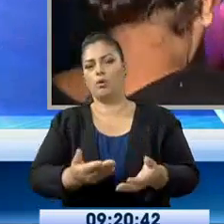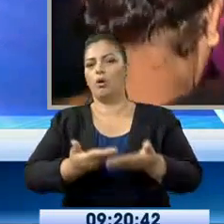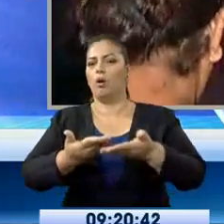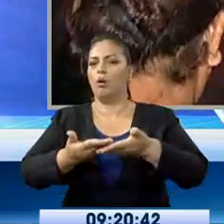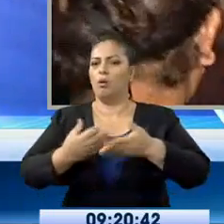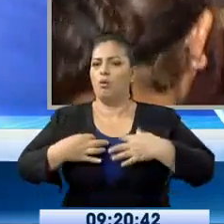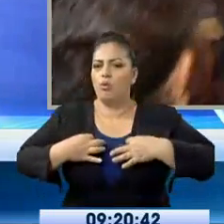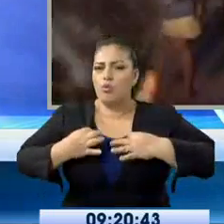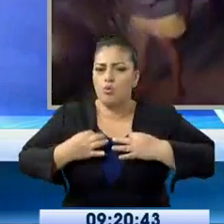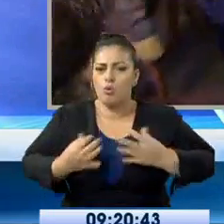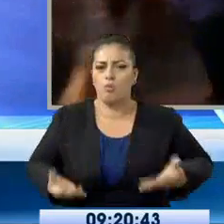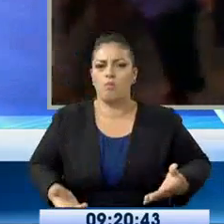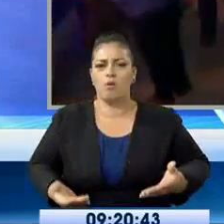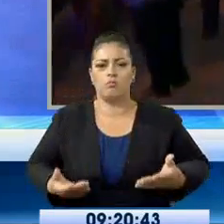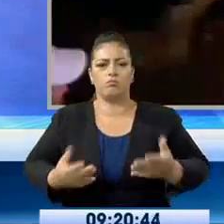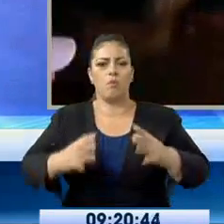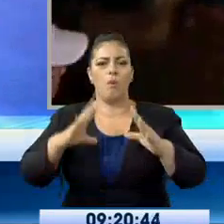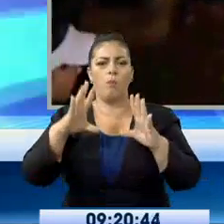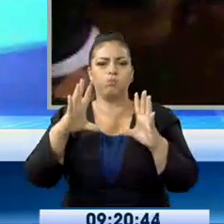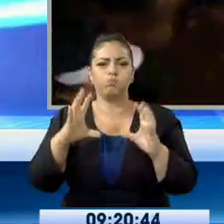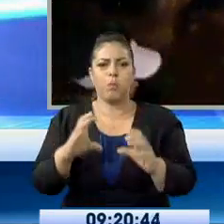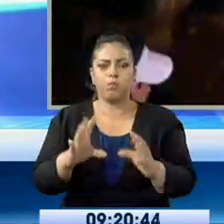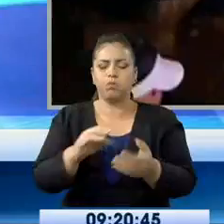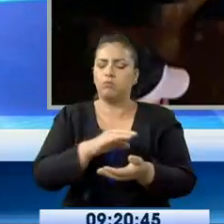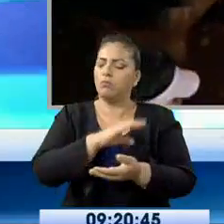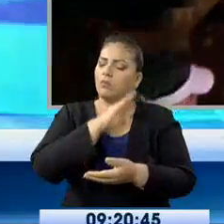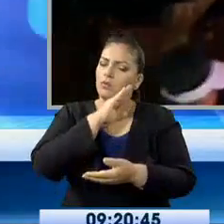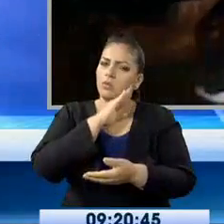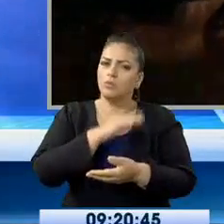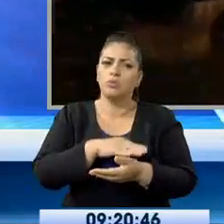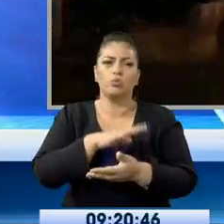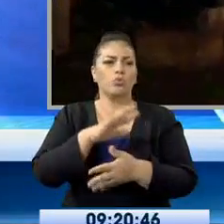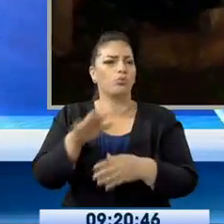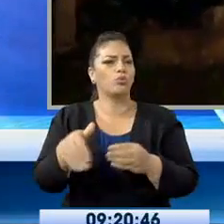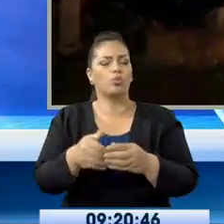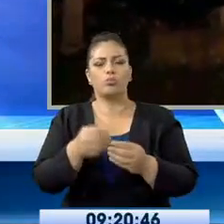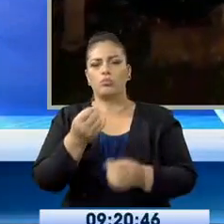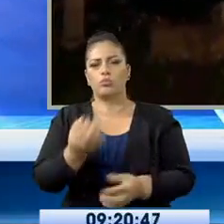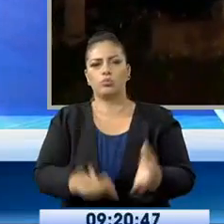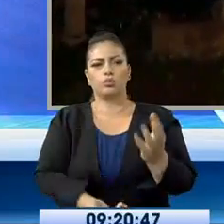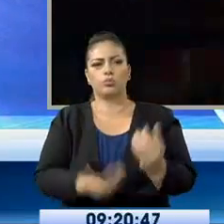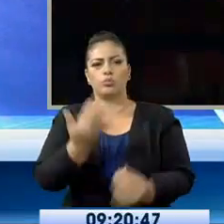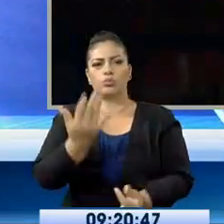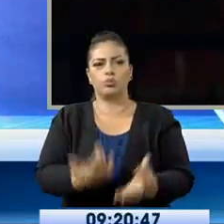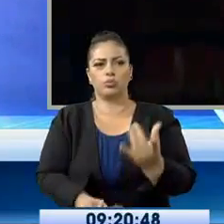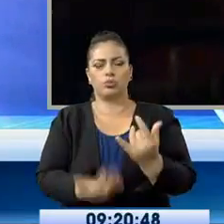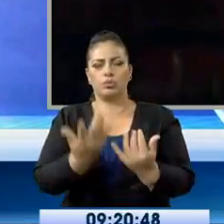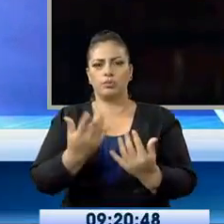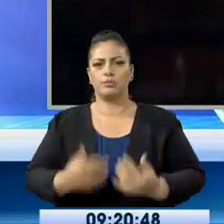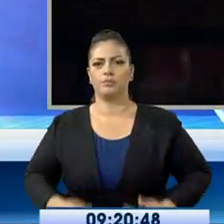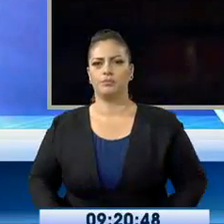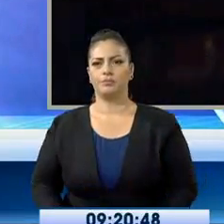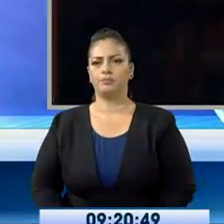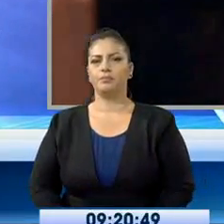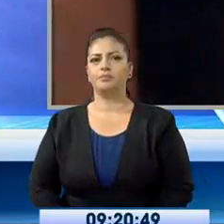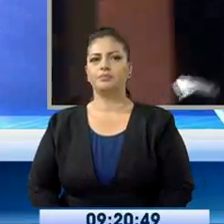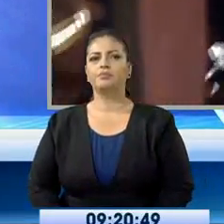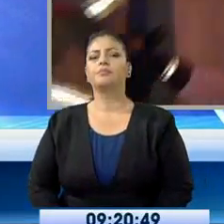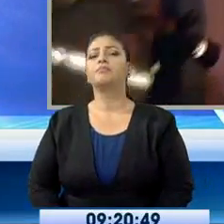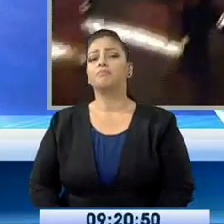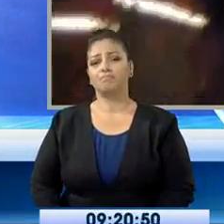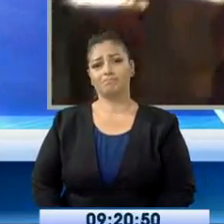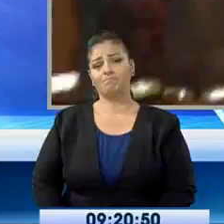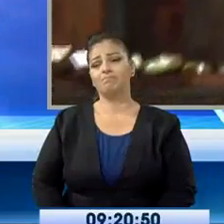colchones, todo. Se me quemó. Justo en esa mitad es donde estaba su ropa. Sí, yo tenía todas las cosas. Sí, tenía todo guardado y ahí se me quemó